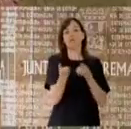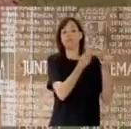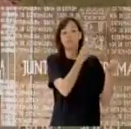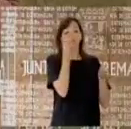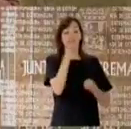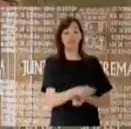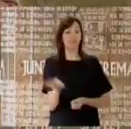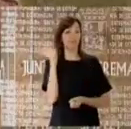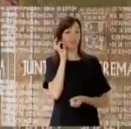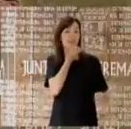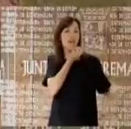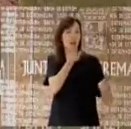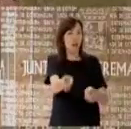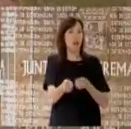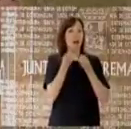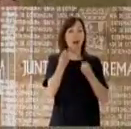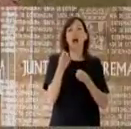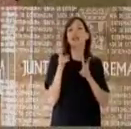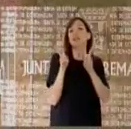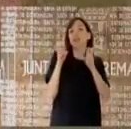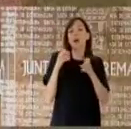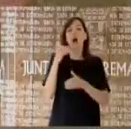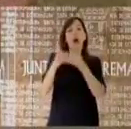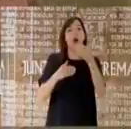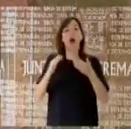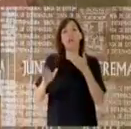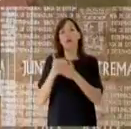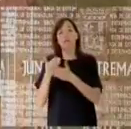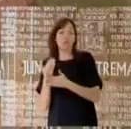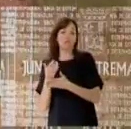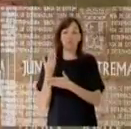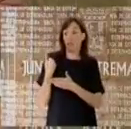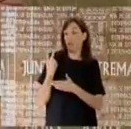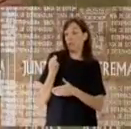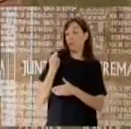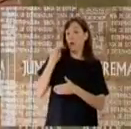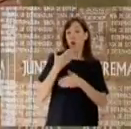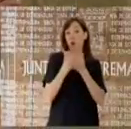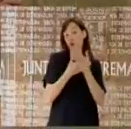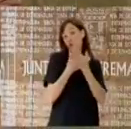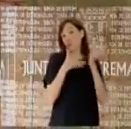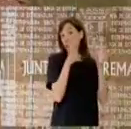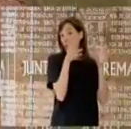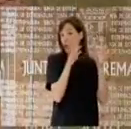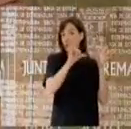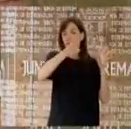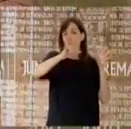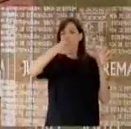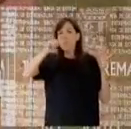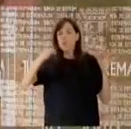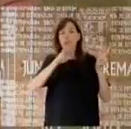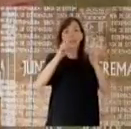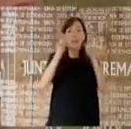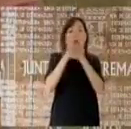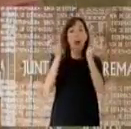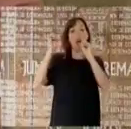trasladarles los avances que en esta mañana ha autorizado el Consejo de Gobierno respecto a la autorización del